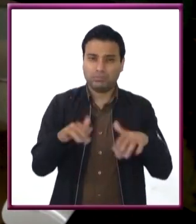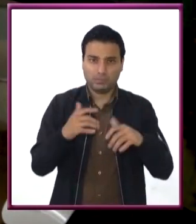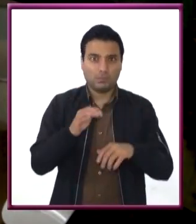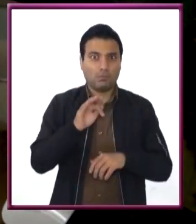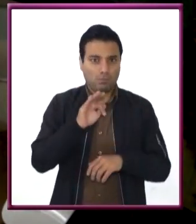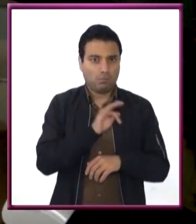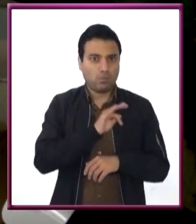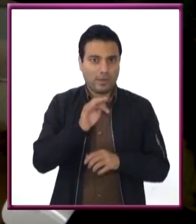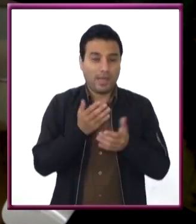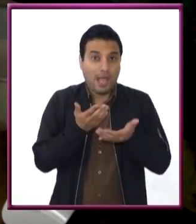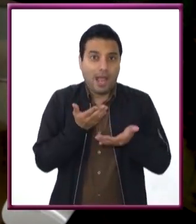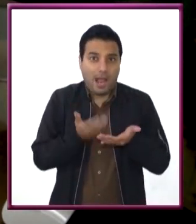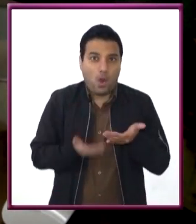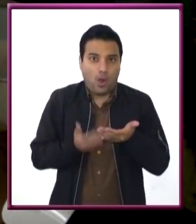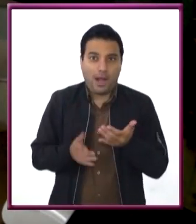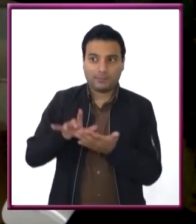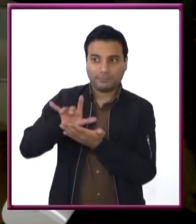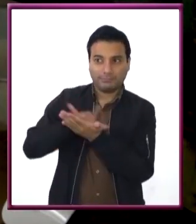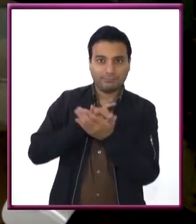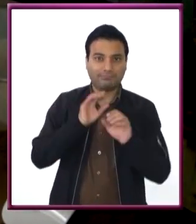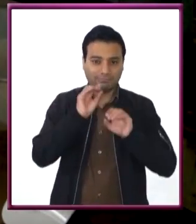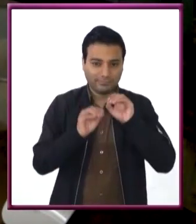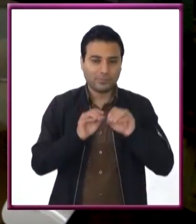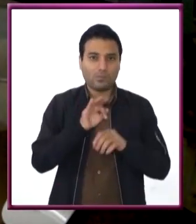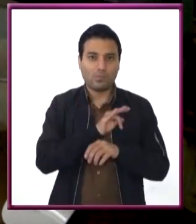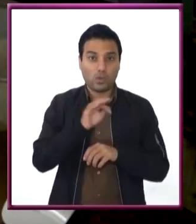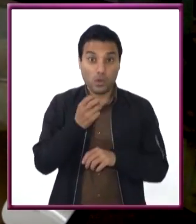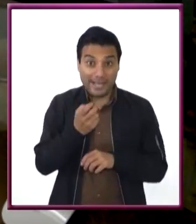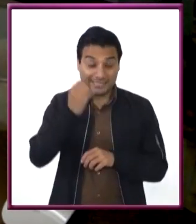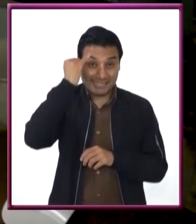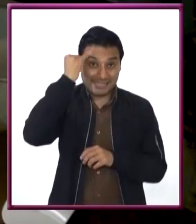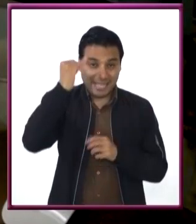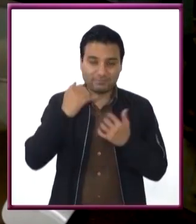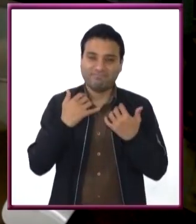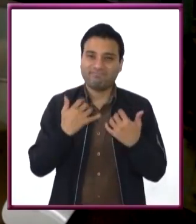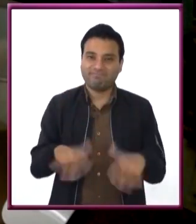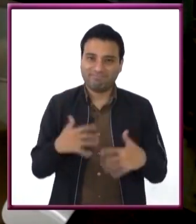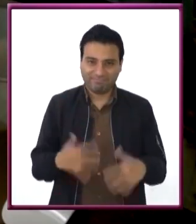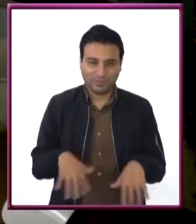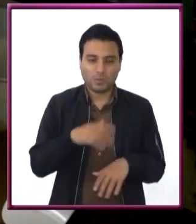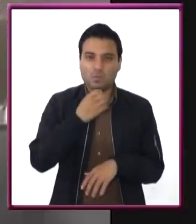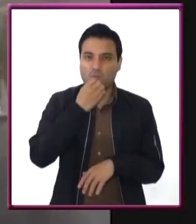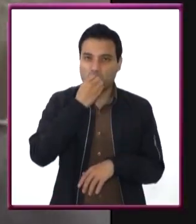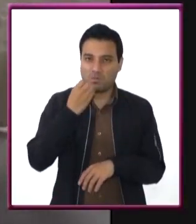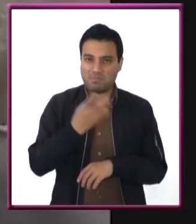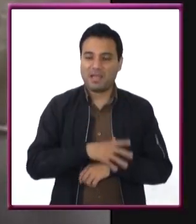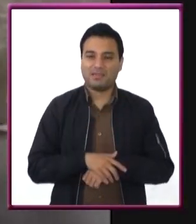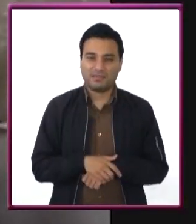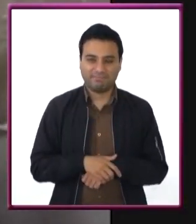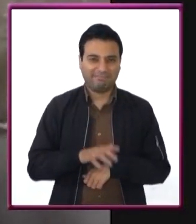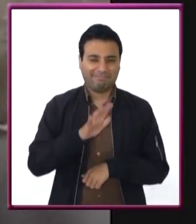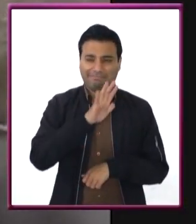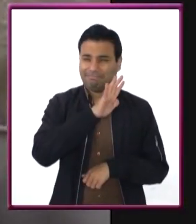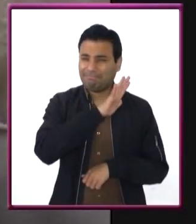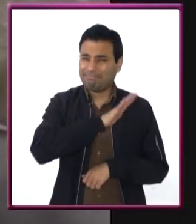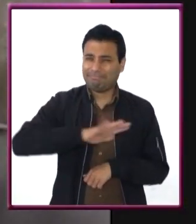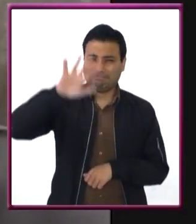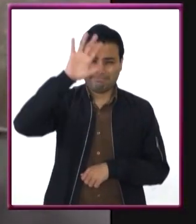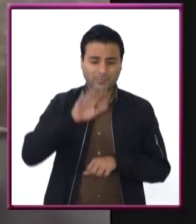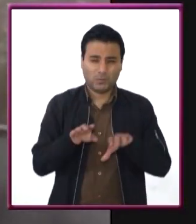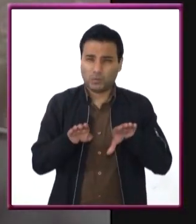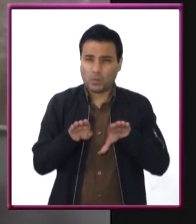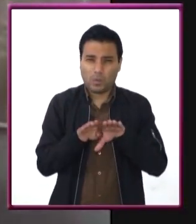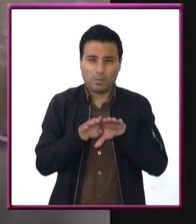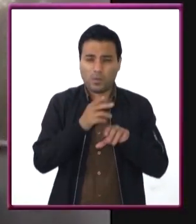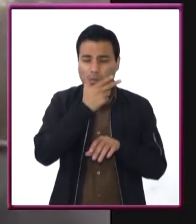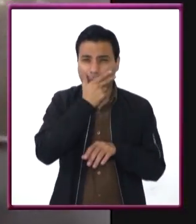puede retomar inclusive en esta época, ¿no? Entonces, yo creo que ese tipo de inventos fueron algo, pues bueno, una